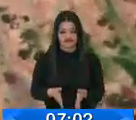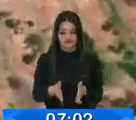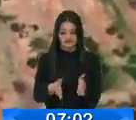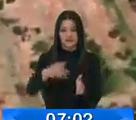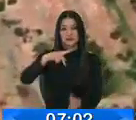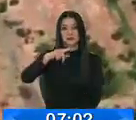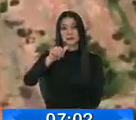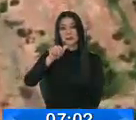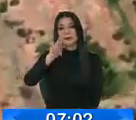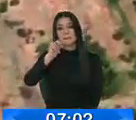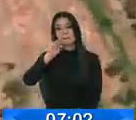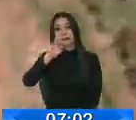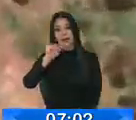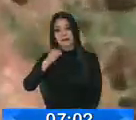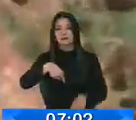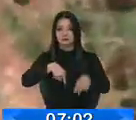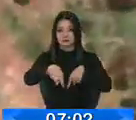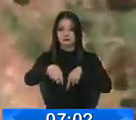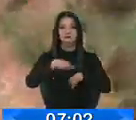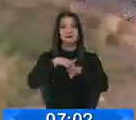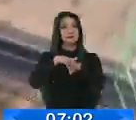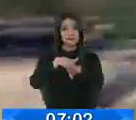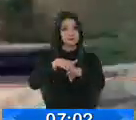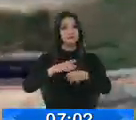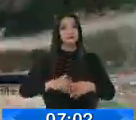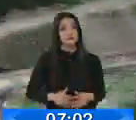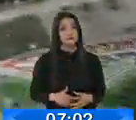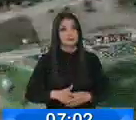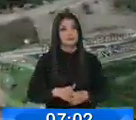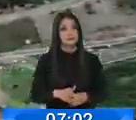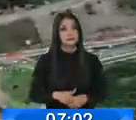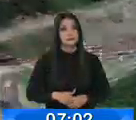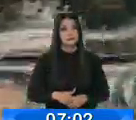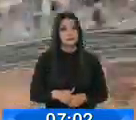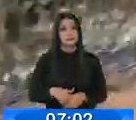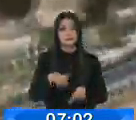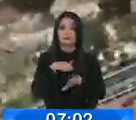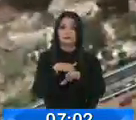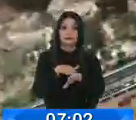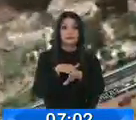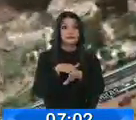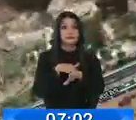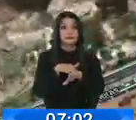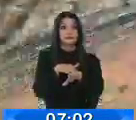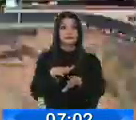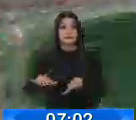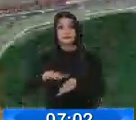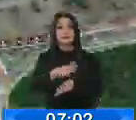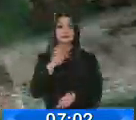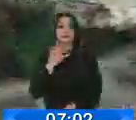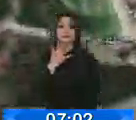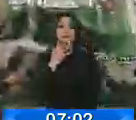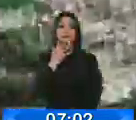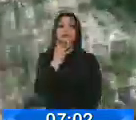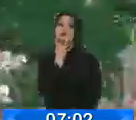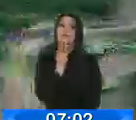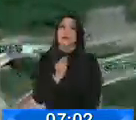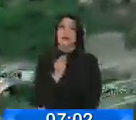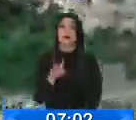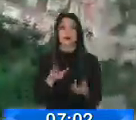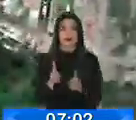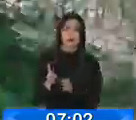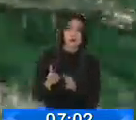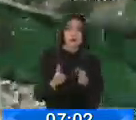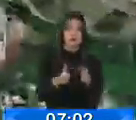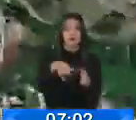hay tráfico, ¿no? Miren, y este se congestiona tanto para irse hacia el Eloy Alfaro, como para seguir hacia el